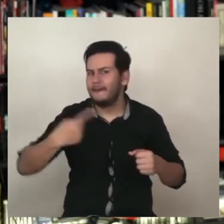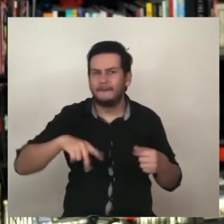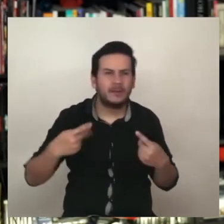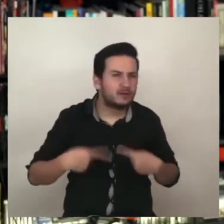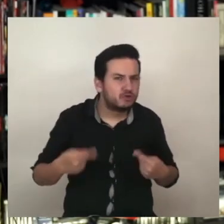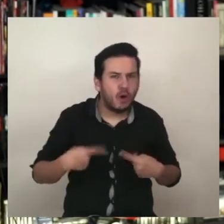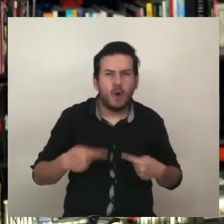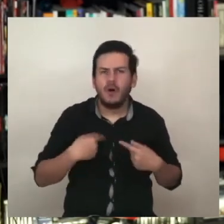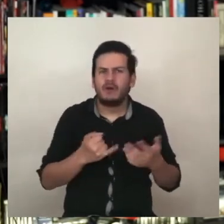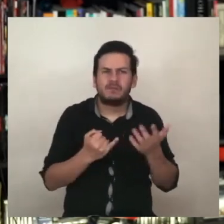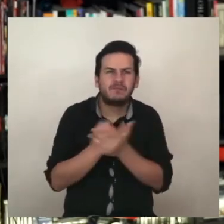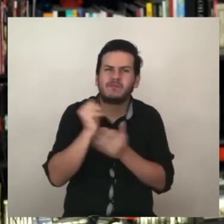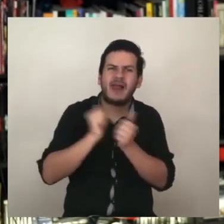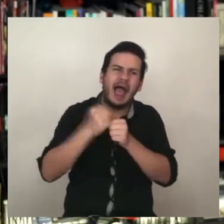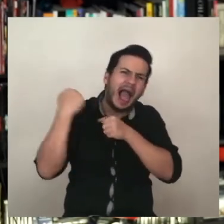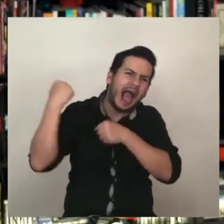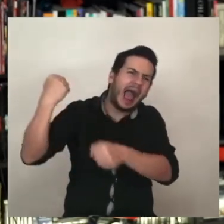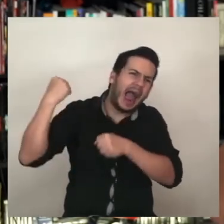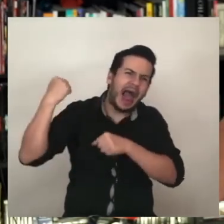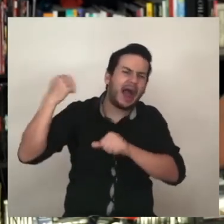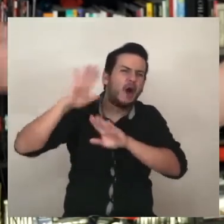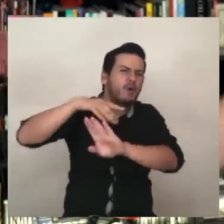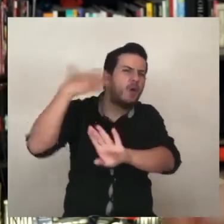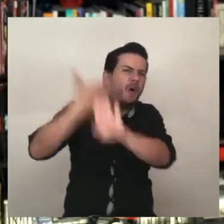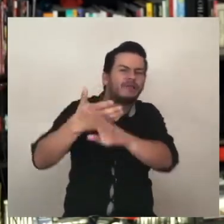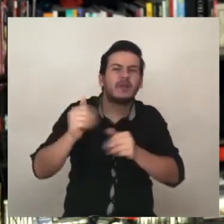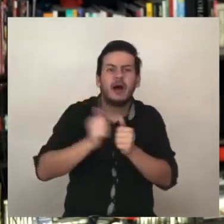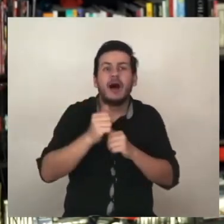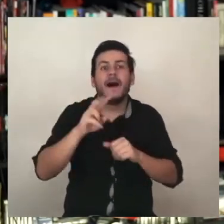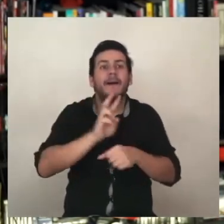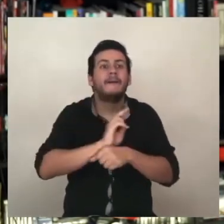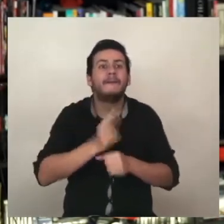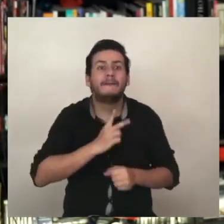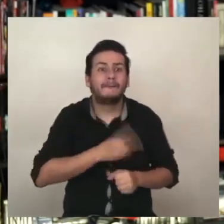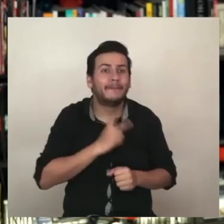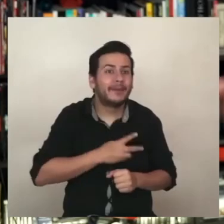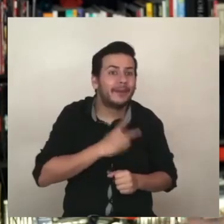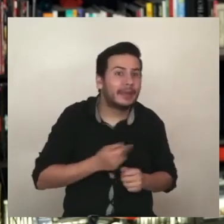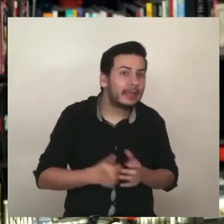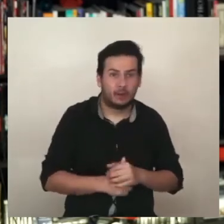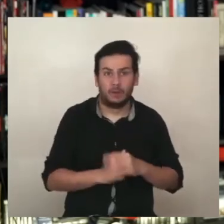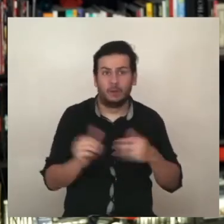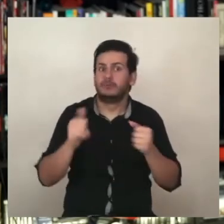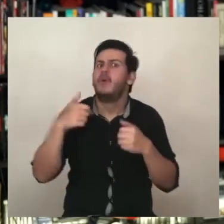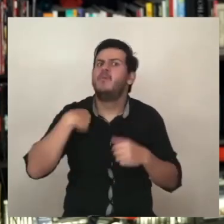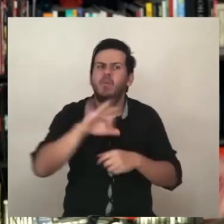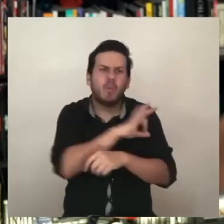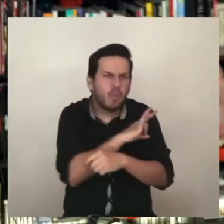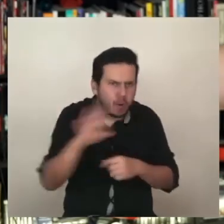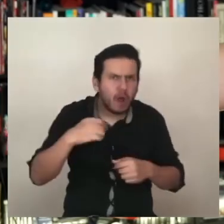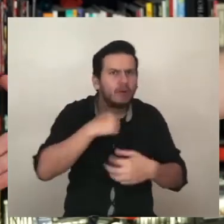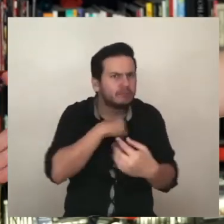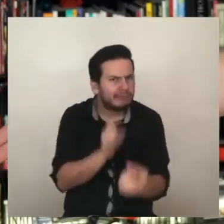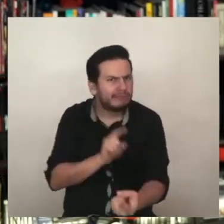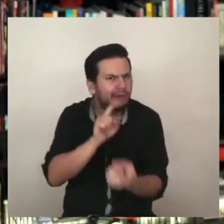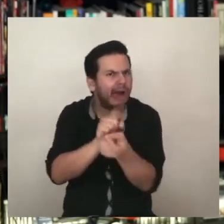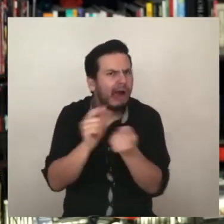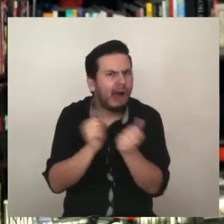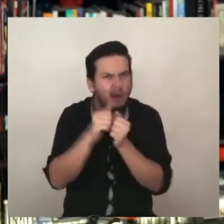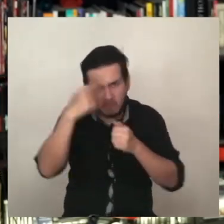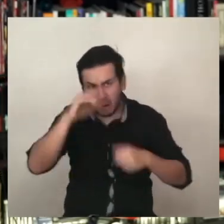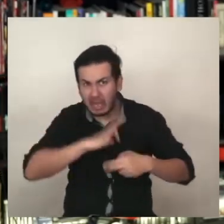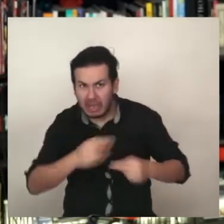salió a la calle a protestar el virus? ¡Claro que sí, Luis! ¡Por supuesto! El virus es algo con quien puedes negociar tus derechos.